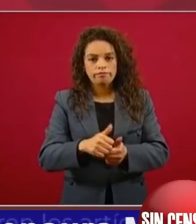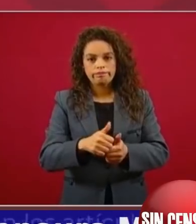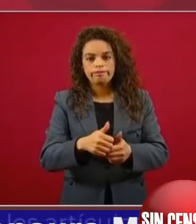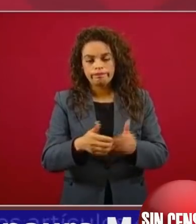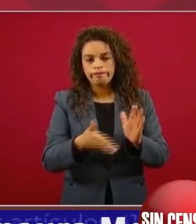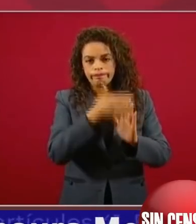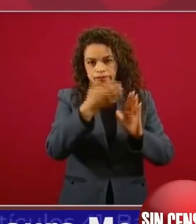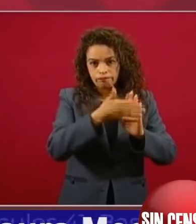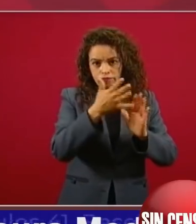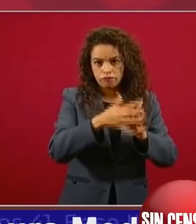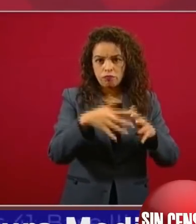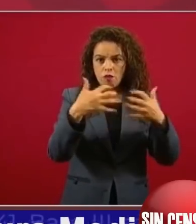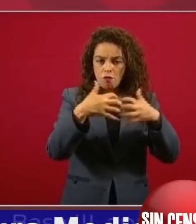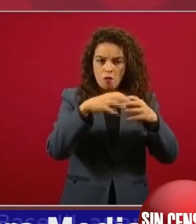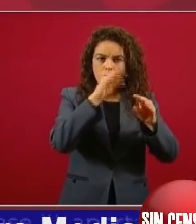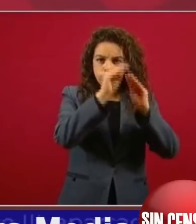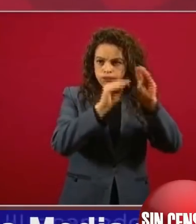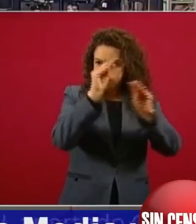de Dos Bocas.